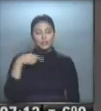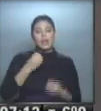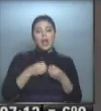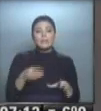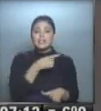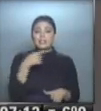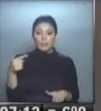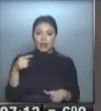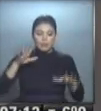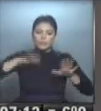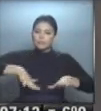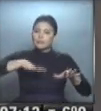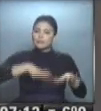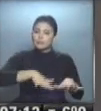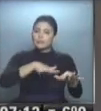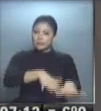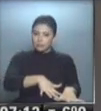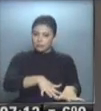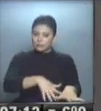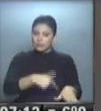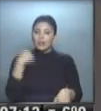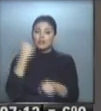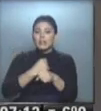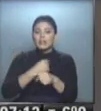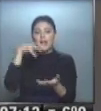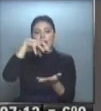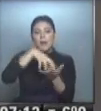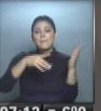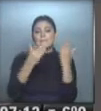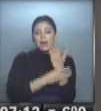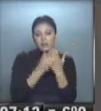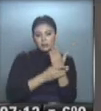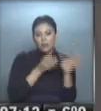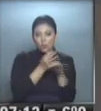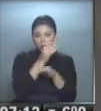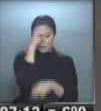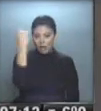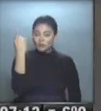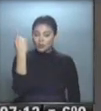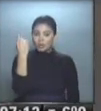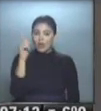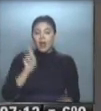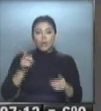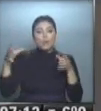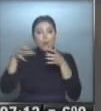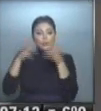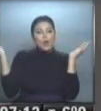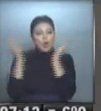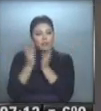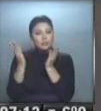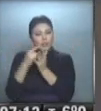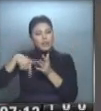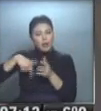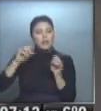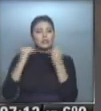comienza la semana con una marcha organizada hacia el Ministerio de Educación de la Nación por parte de los estudiantes que mantienen